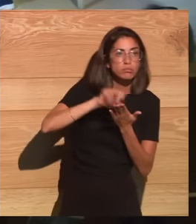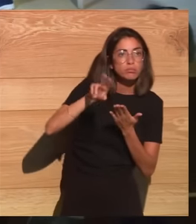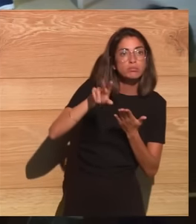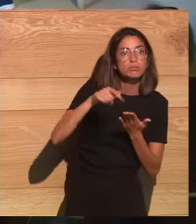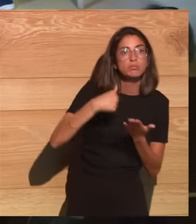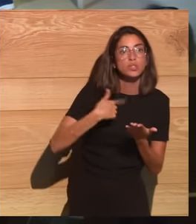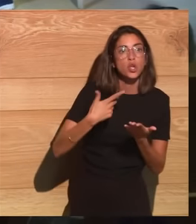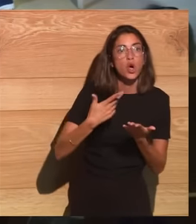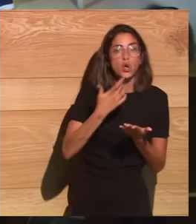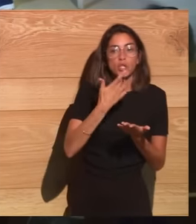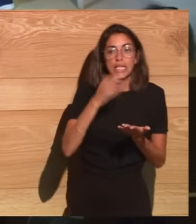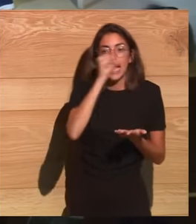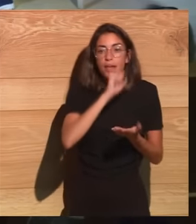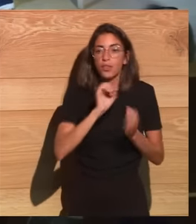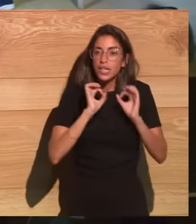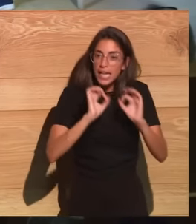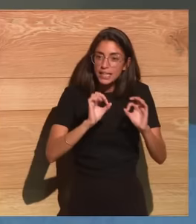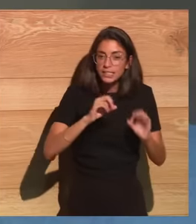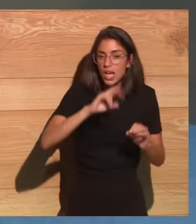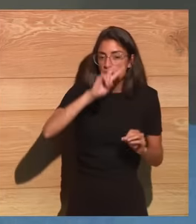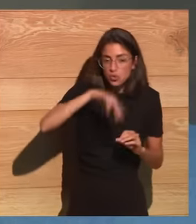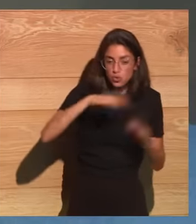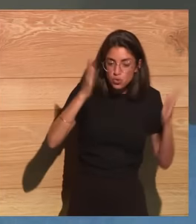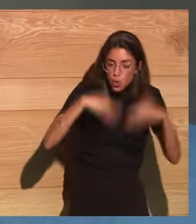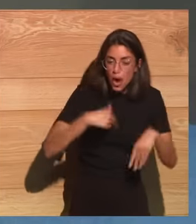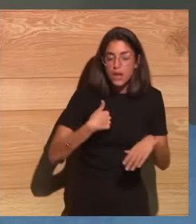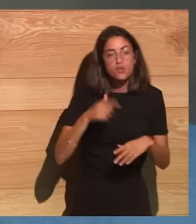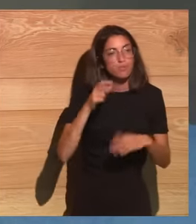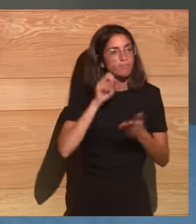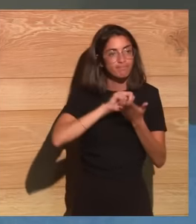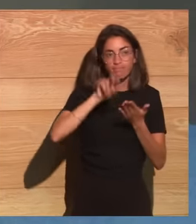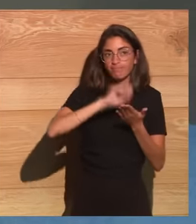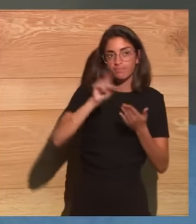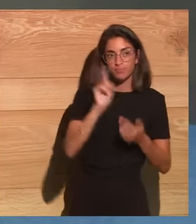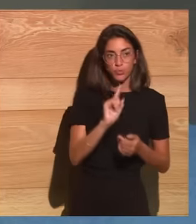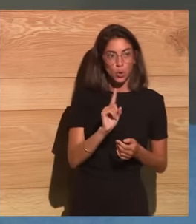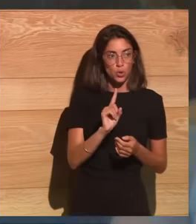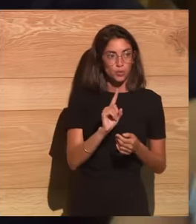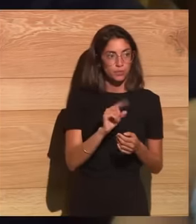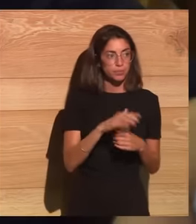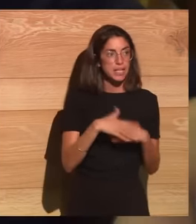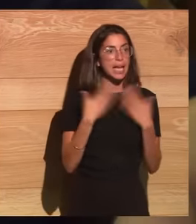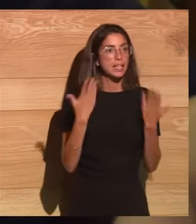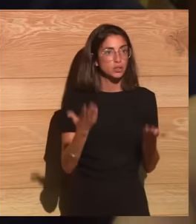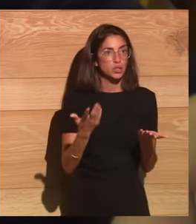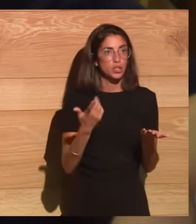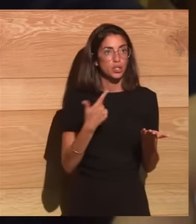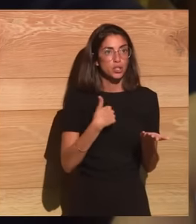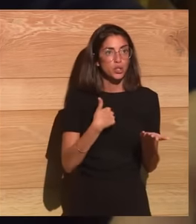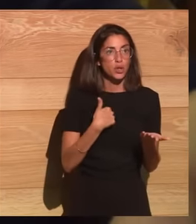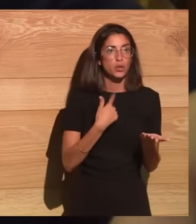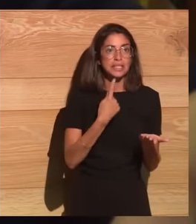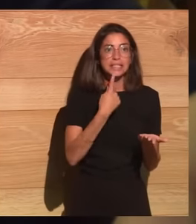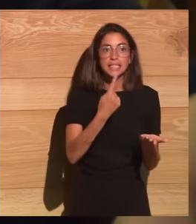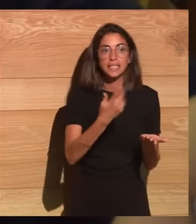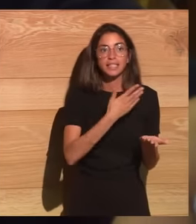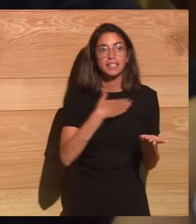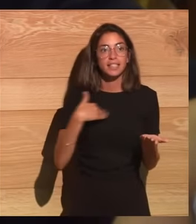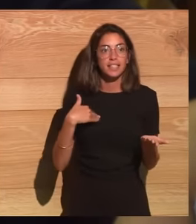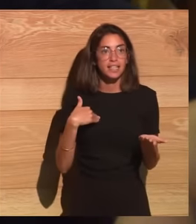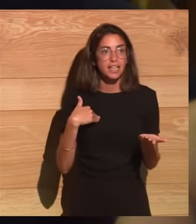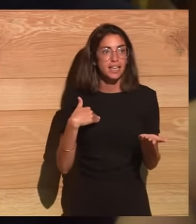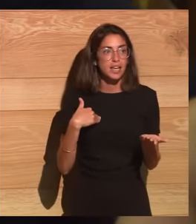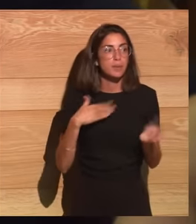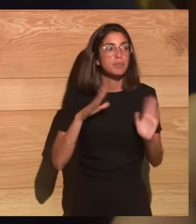sin ponerme still crazy. Sí, de siempre. Yo creo que ahí dependes mucho de la sincronización del semáforo. Entonces, lo que ahí venía a hablar yo. Sí. Era.